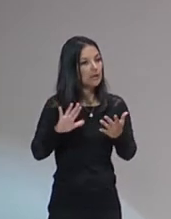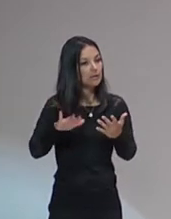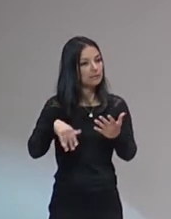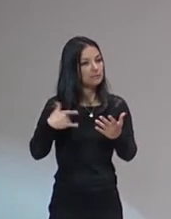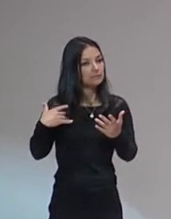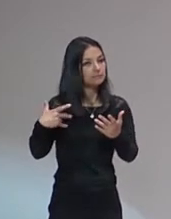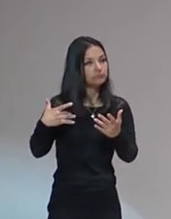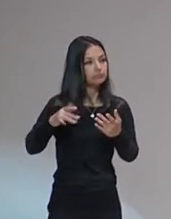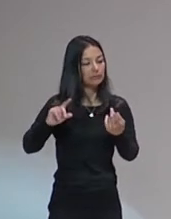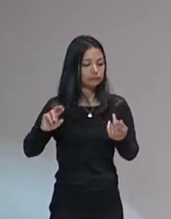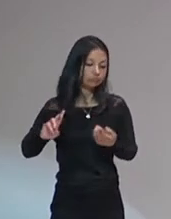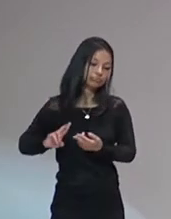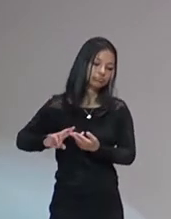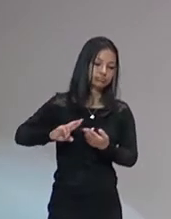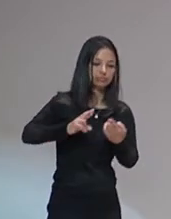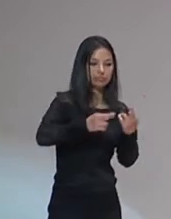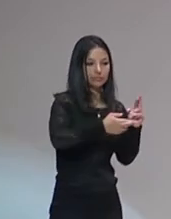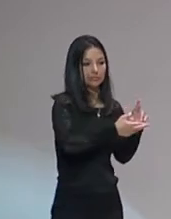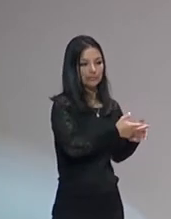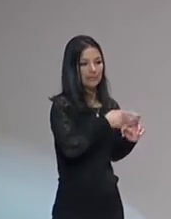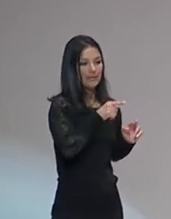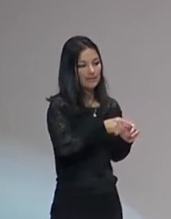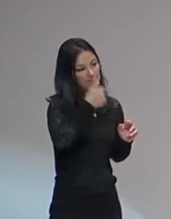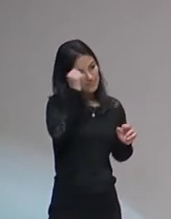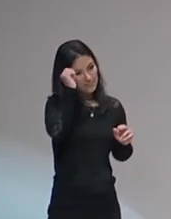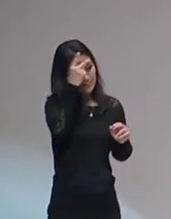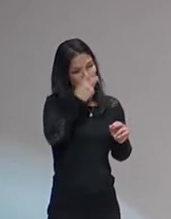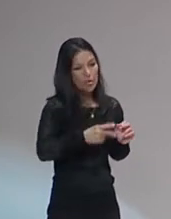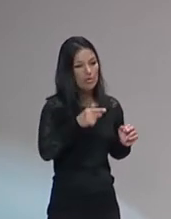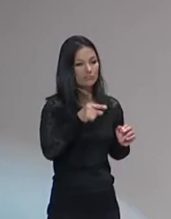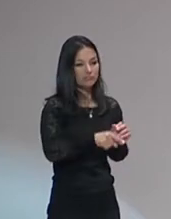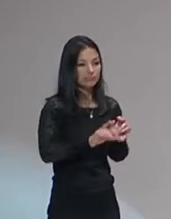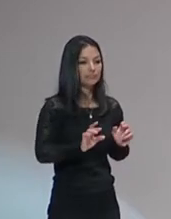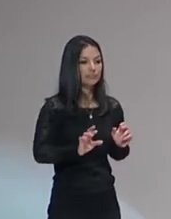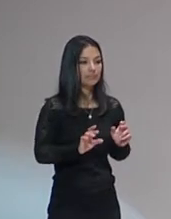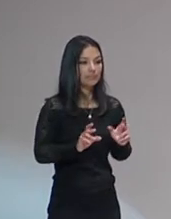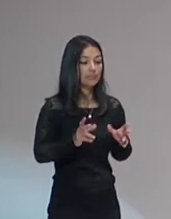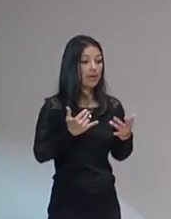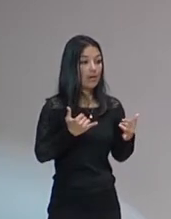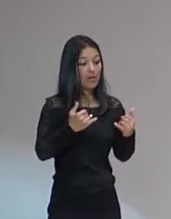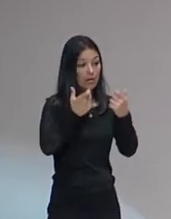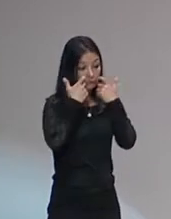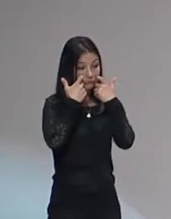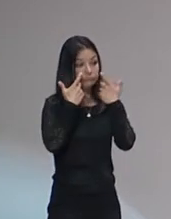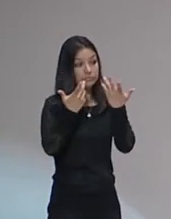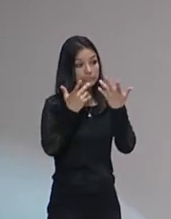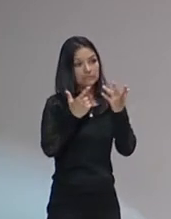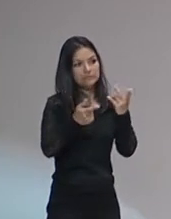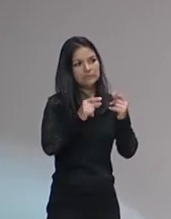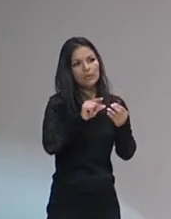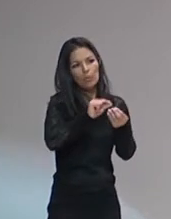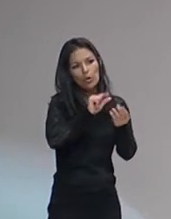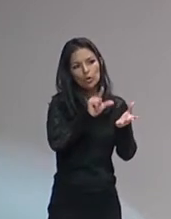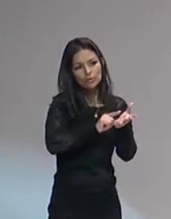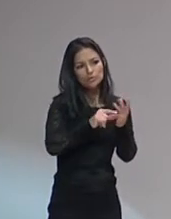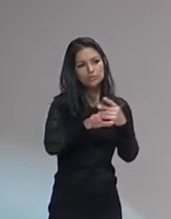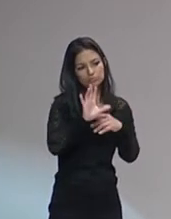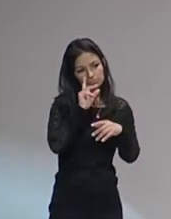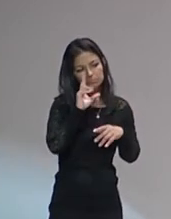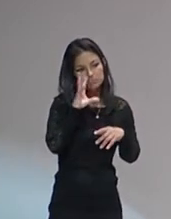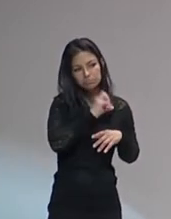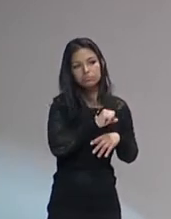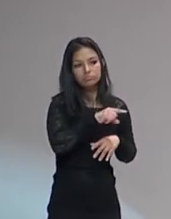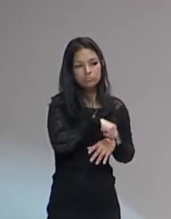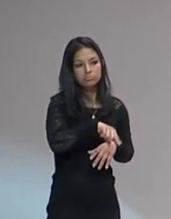relacionar con esa memoria histórica, con lo que se ha reconocido en el contexto y